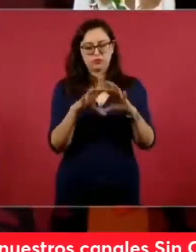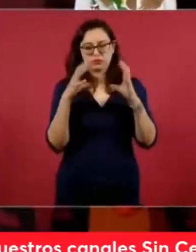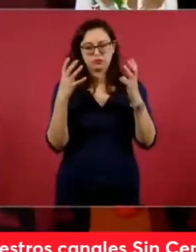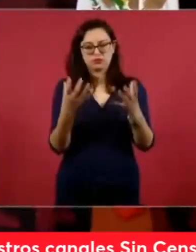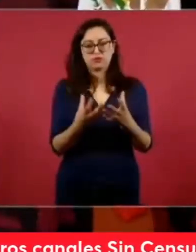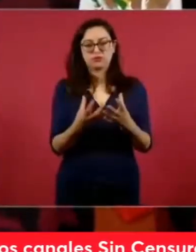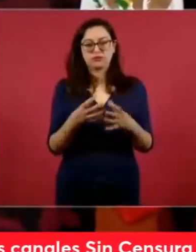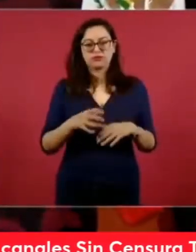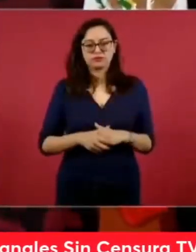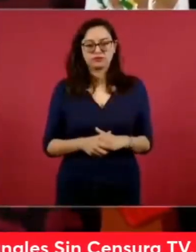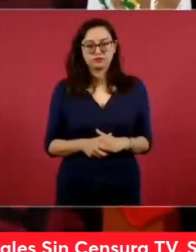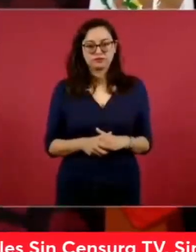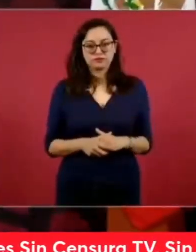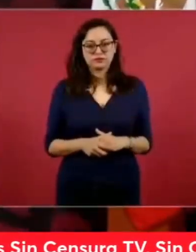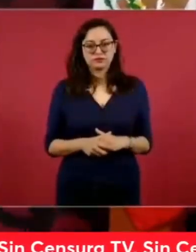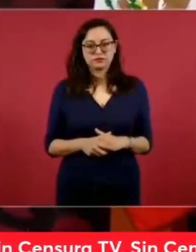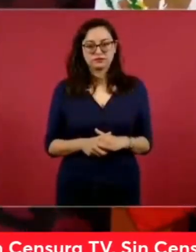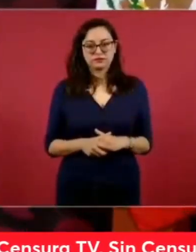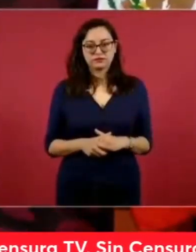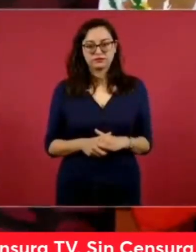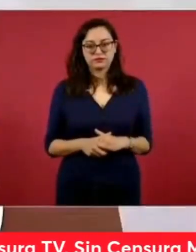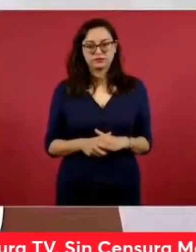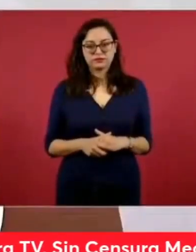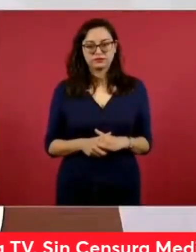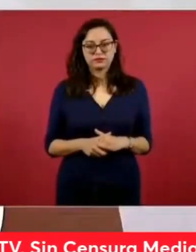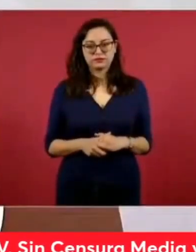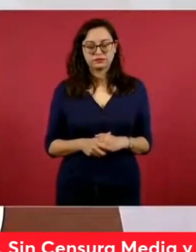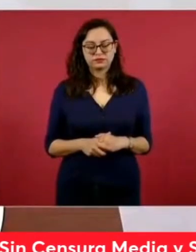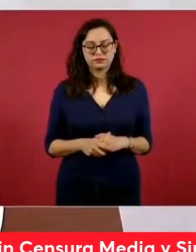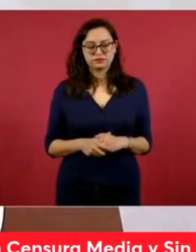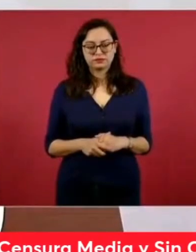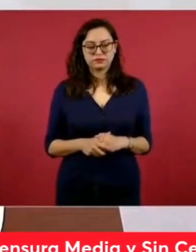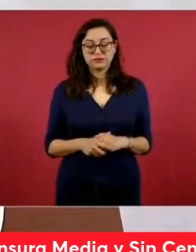como se debe en una auténtica democracia.